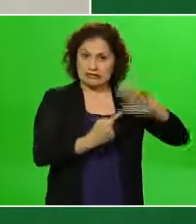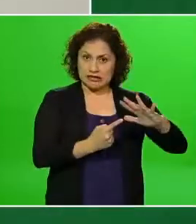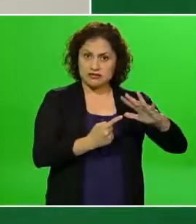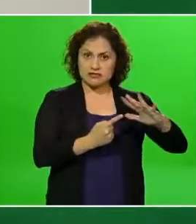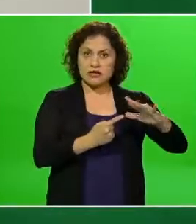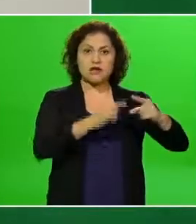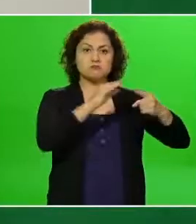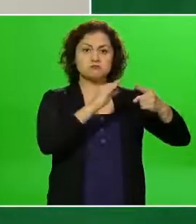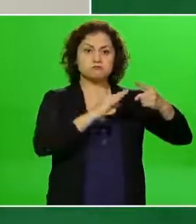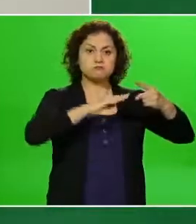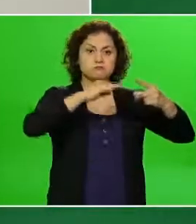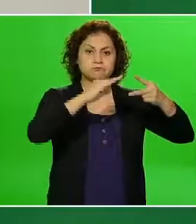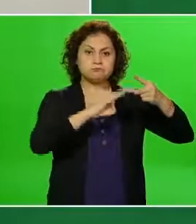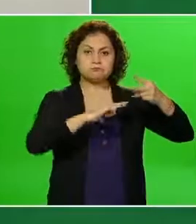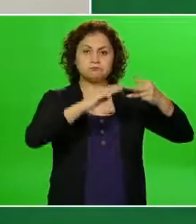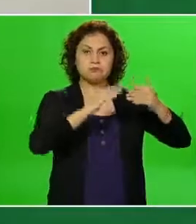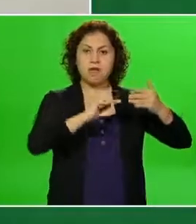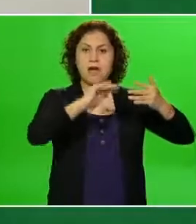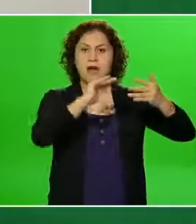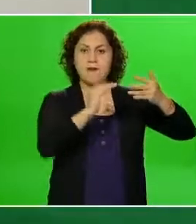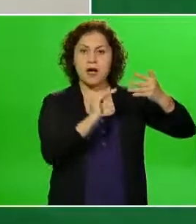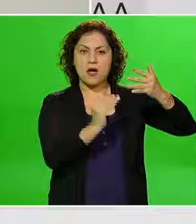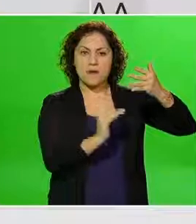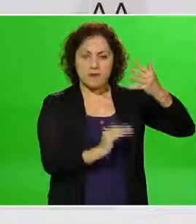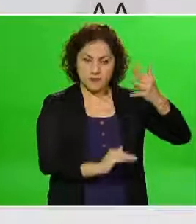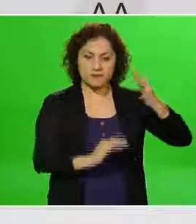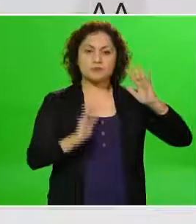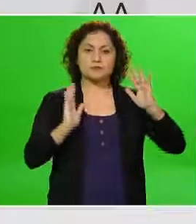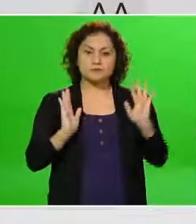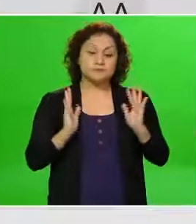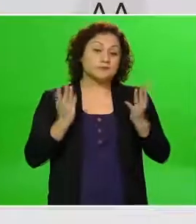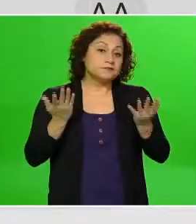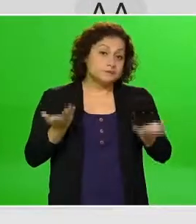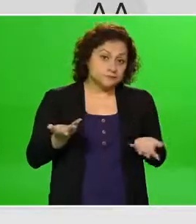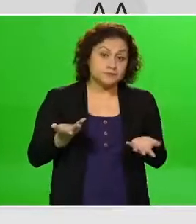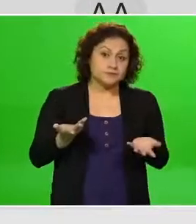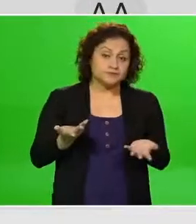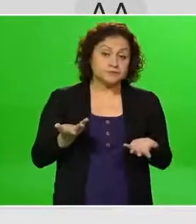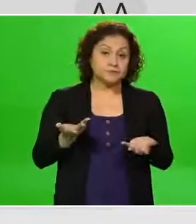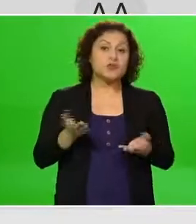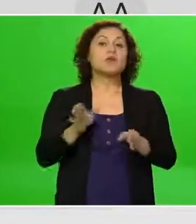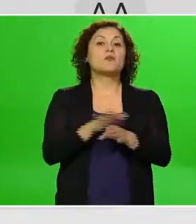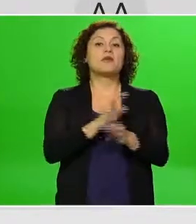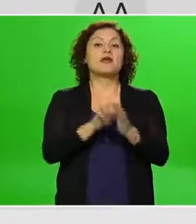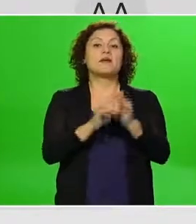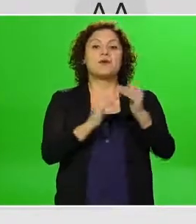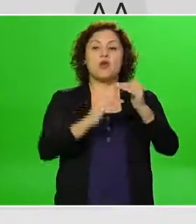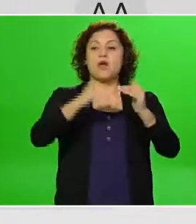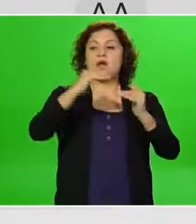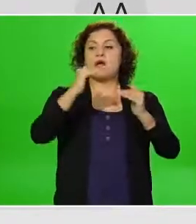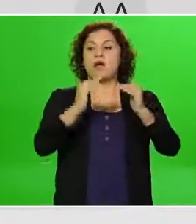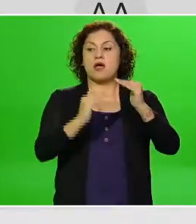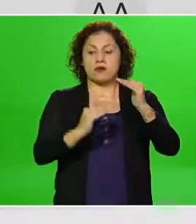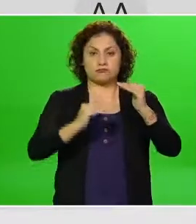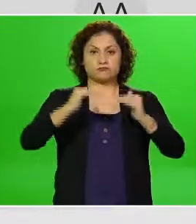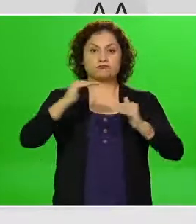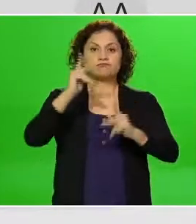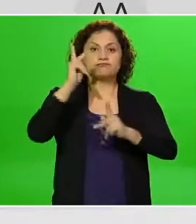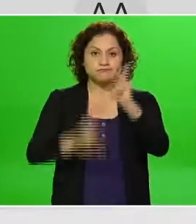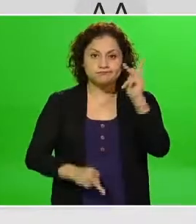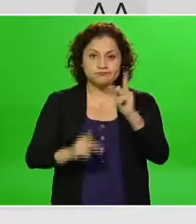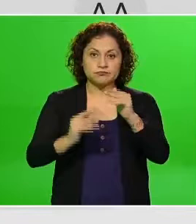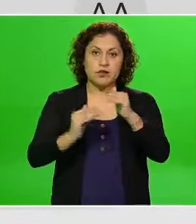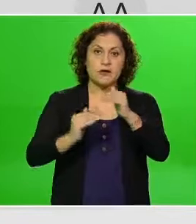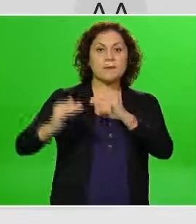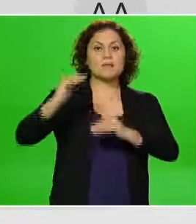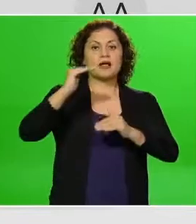en una meseta baja. Definitivamente tocó para la semana que a lo mejor en esa ondulación, pues el punto de corte se fue por